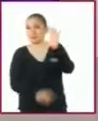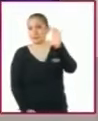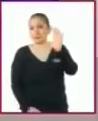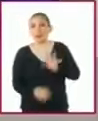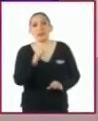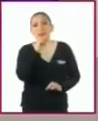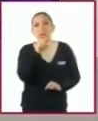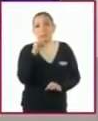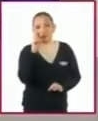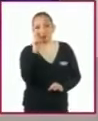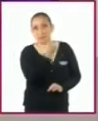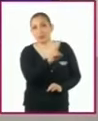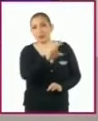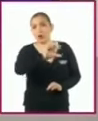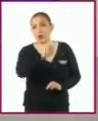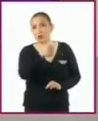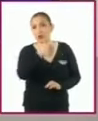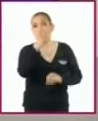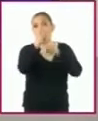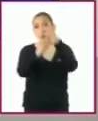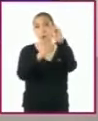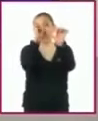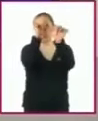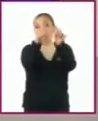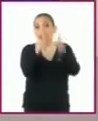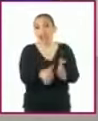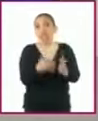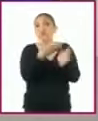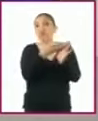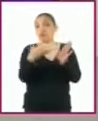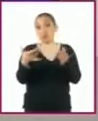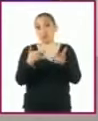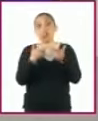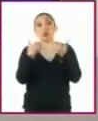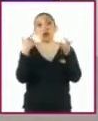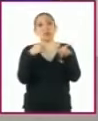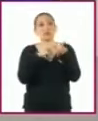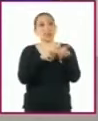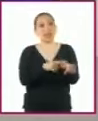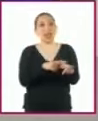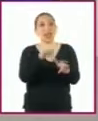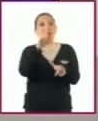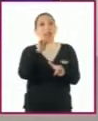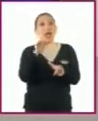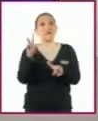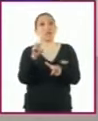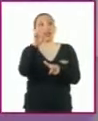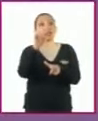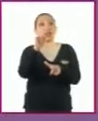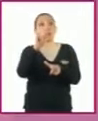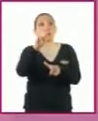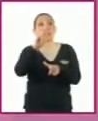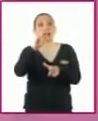Ahora observaremos otra obra artística que ha trascendido en la historia, la Victoria de Samotracia.